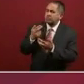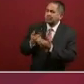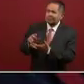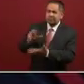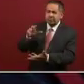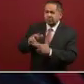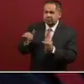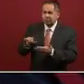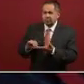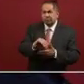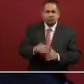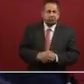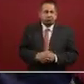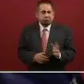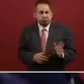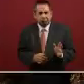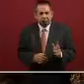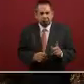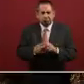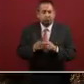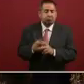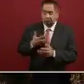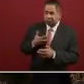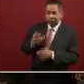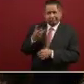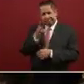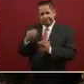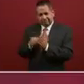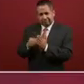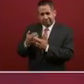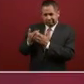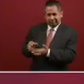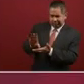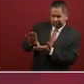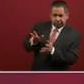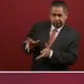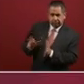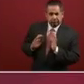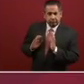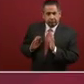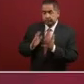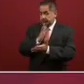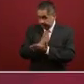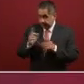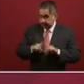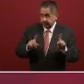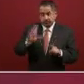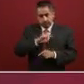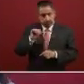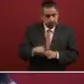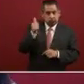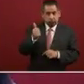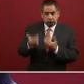cantidad pero si se cuenta con 300.000 millones de reserva pero aparte hay